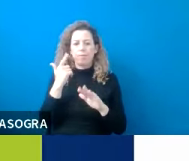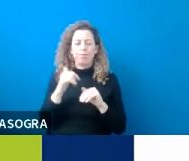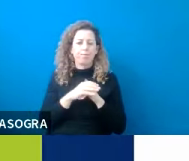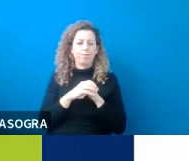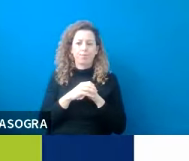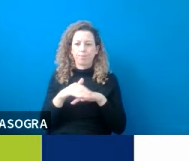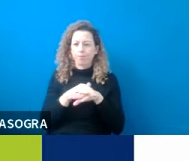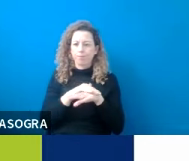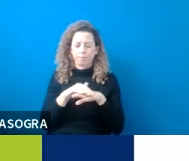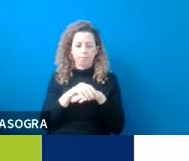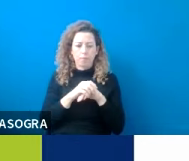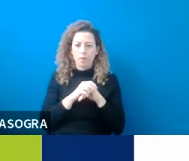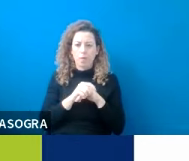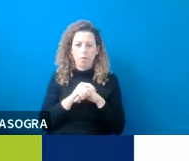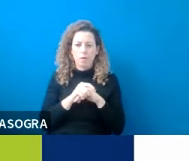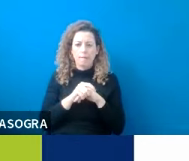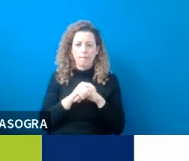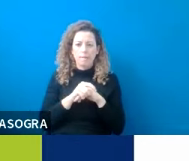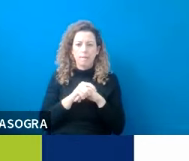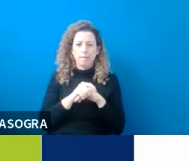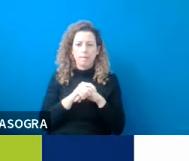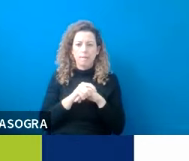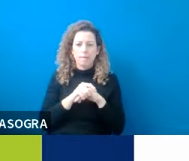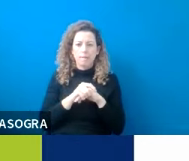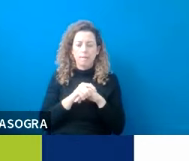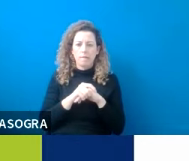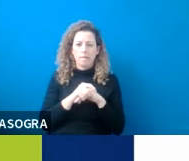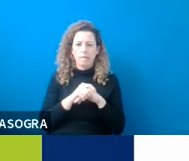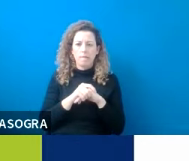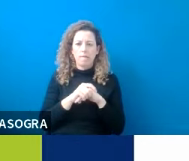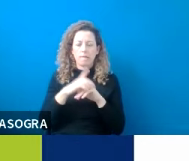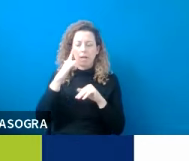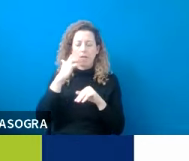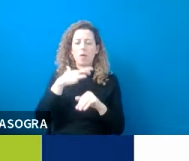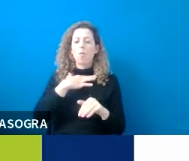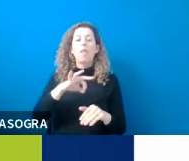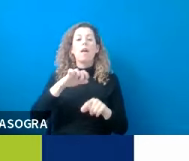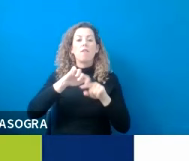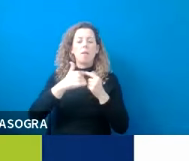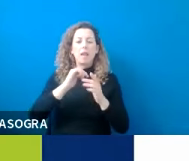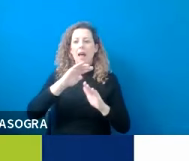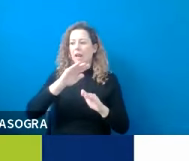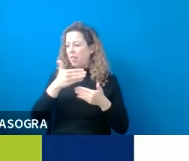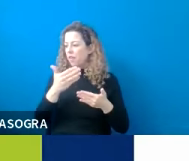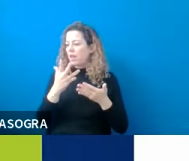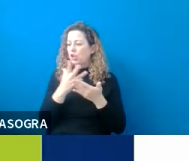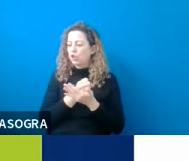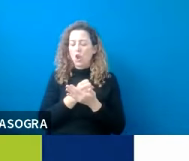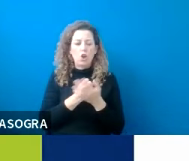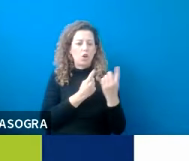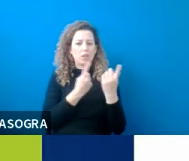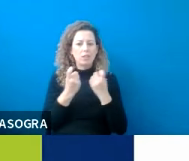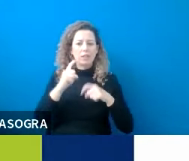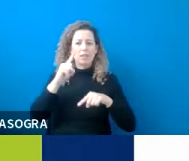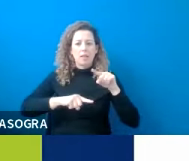acompañados, son entendidos y van a recibir todo aquello que puedan necesitar con respecto al desarrollo de sus